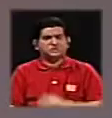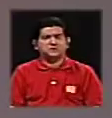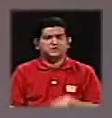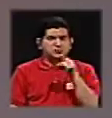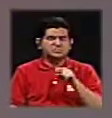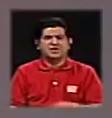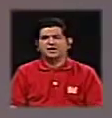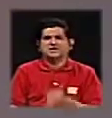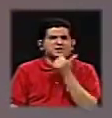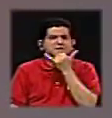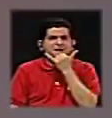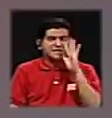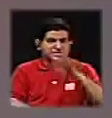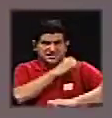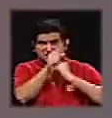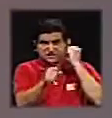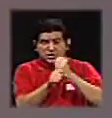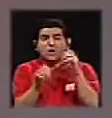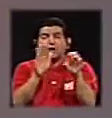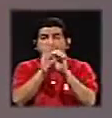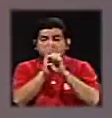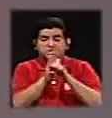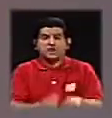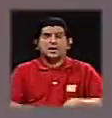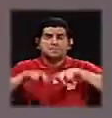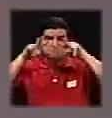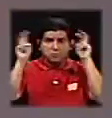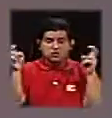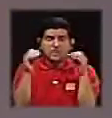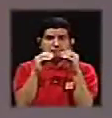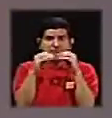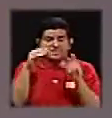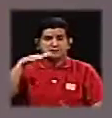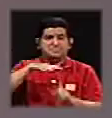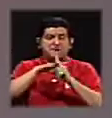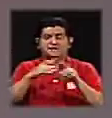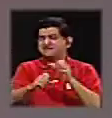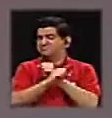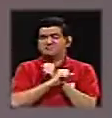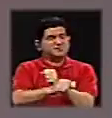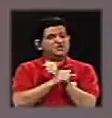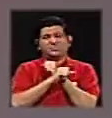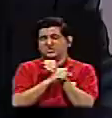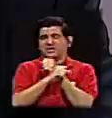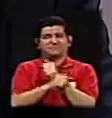venido pasando, que hace 5 años, por ejemplo, los temas más sonados era la inseguridad.